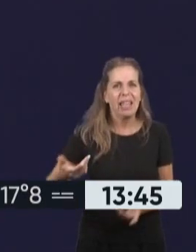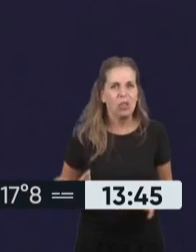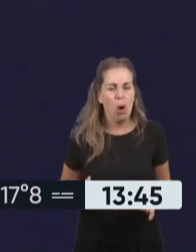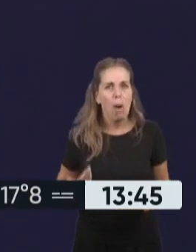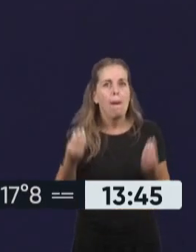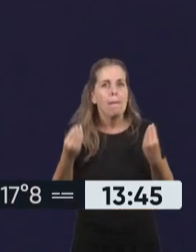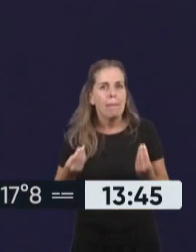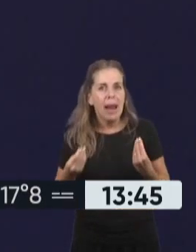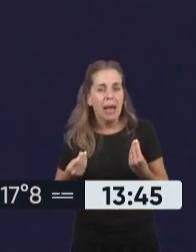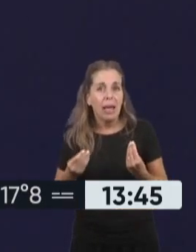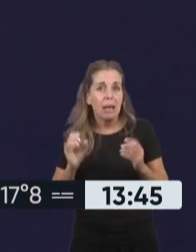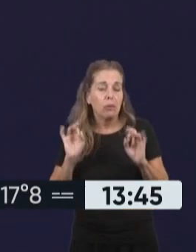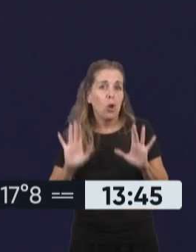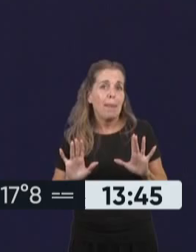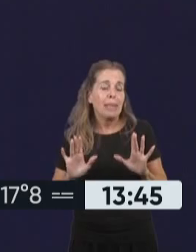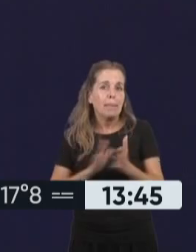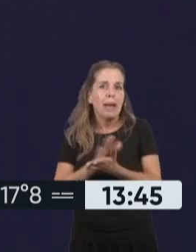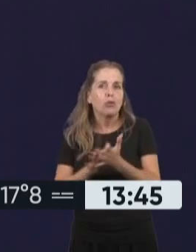ninguna otra cosa que no sea sobrevivir.